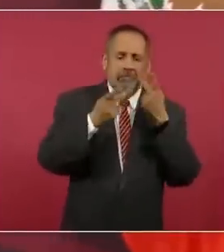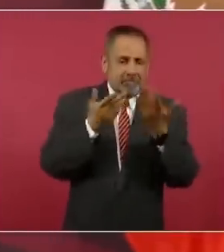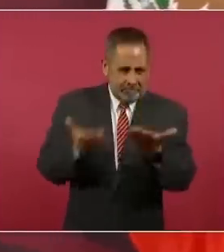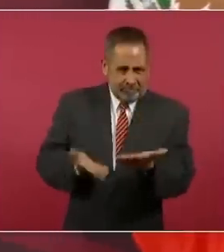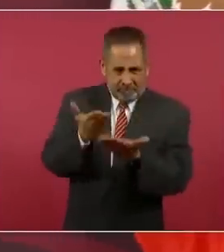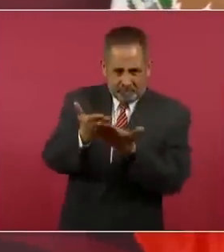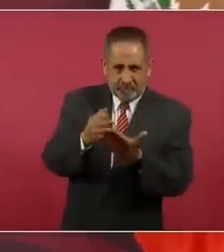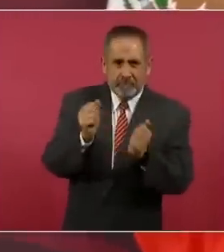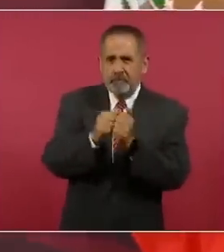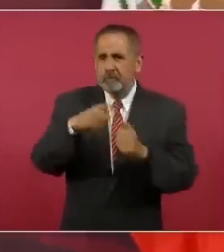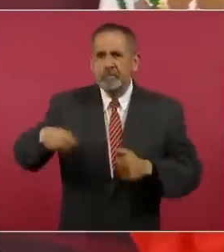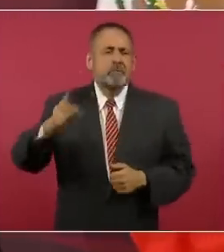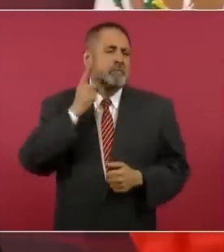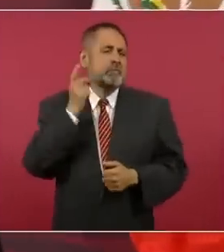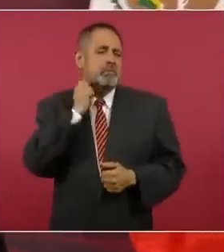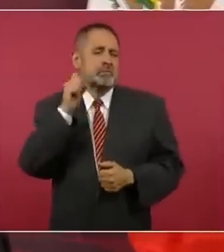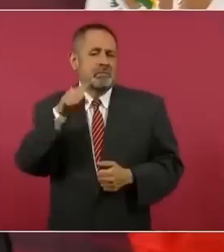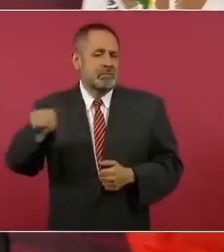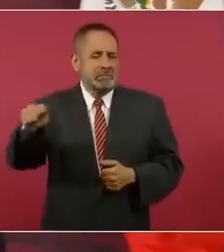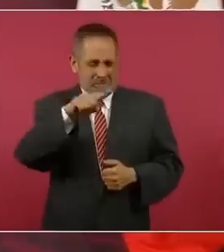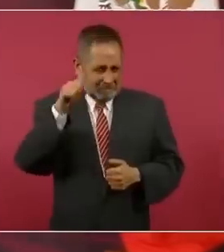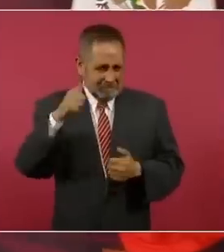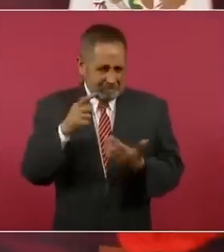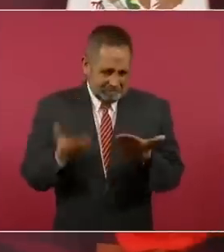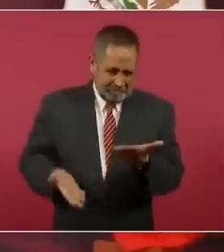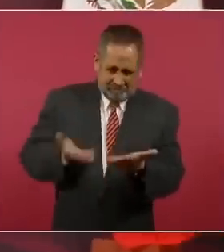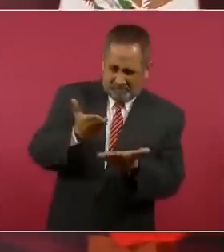los legisladores